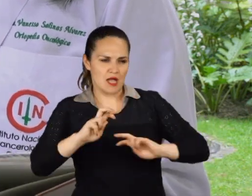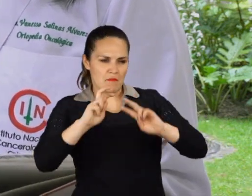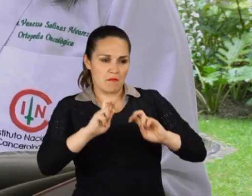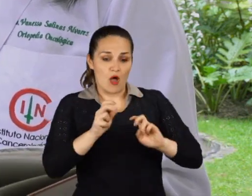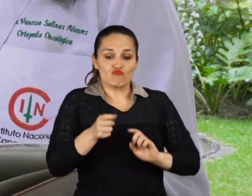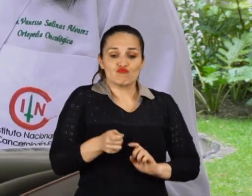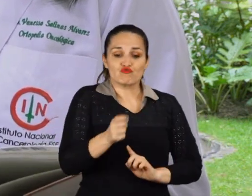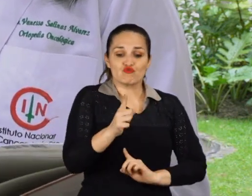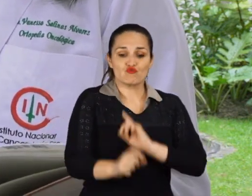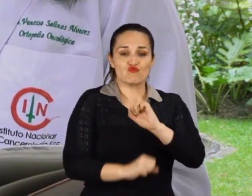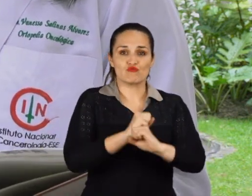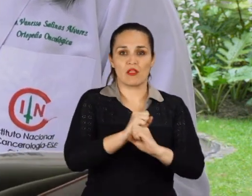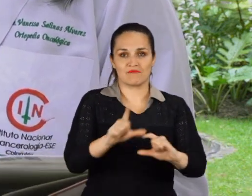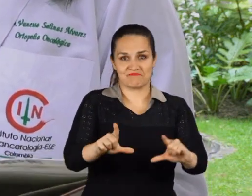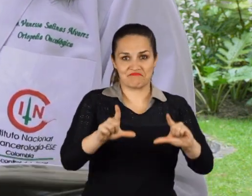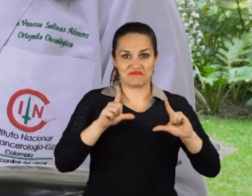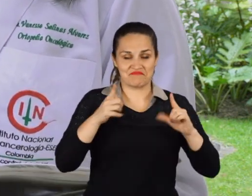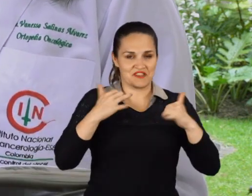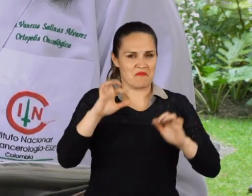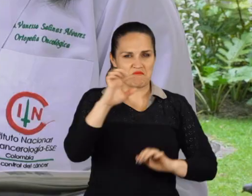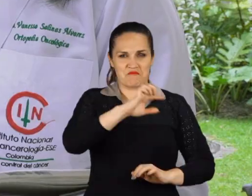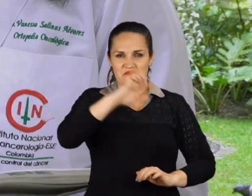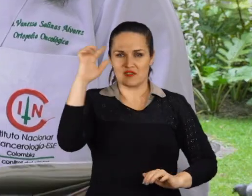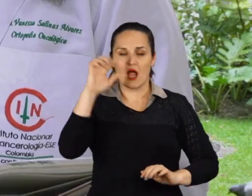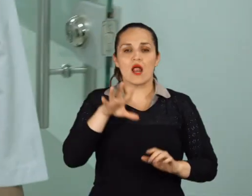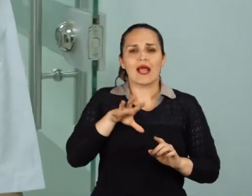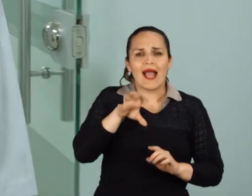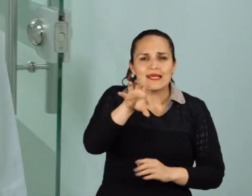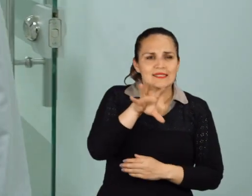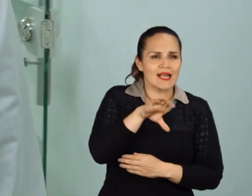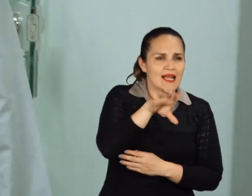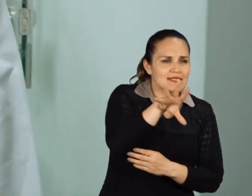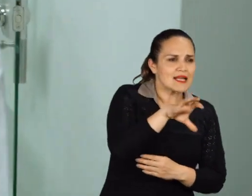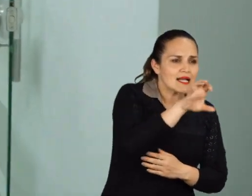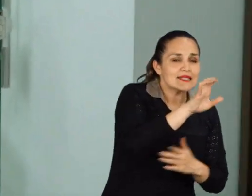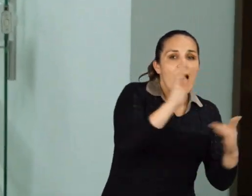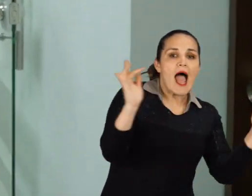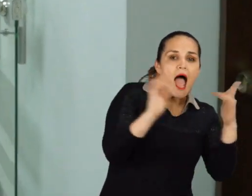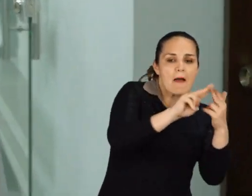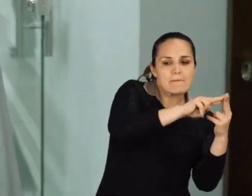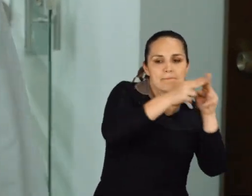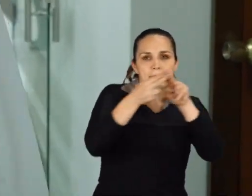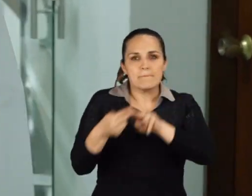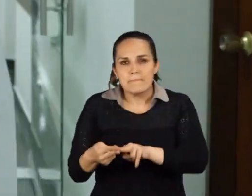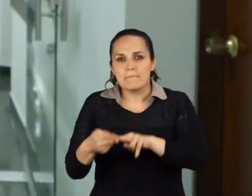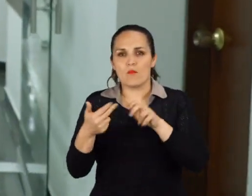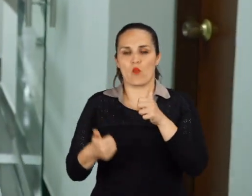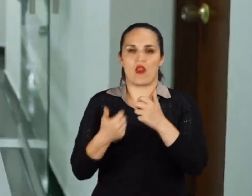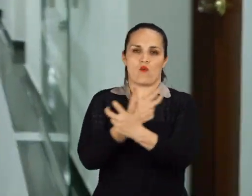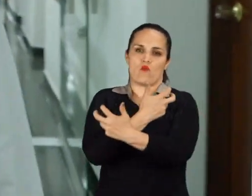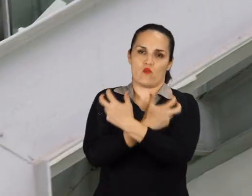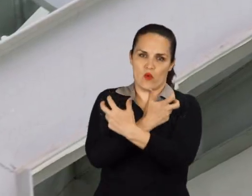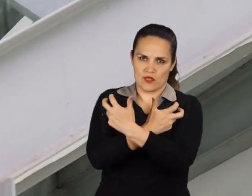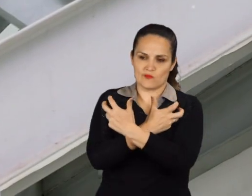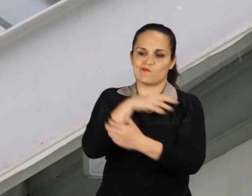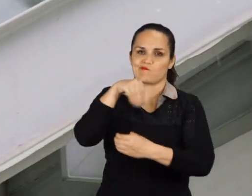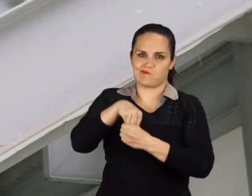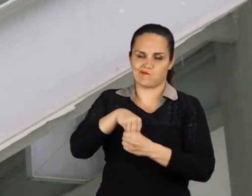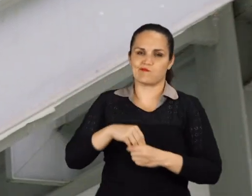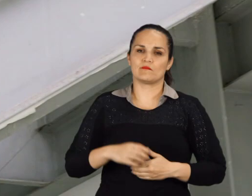especializándome pues, en toda la parte de tumores, pero ligada a la parte de ortopedia. Soy ortopedista de base.